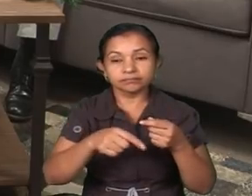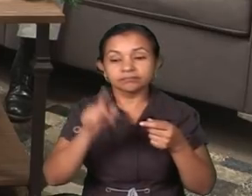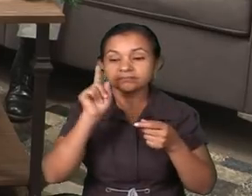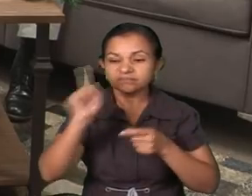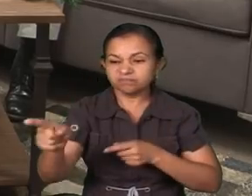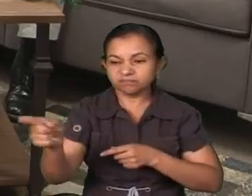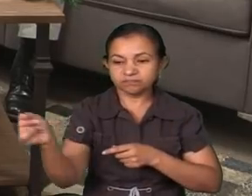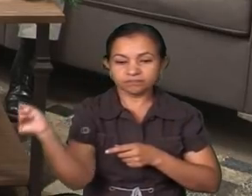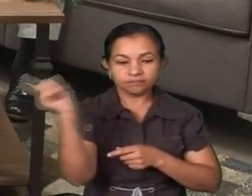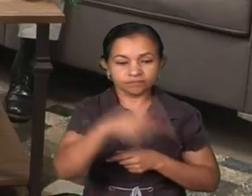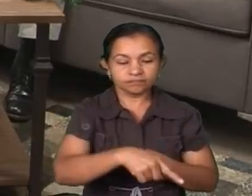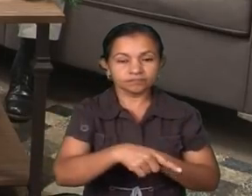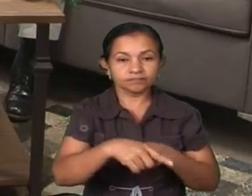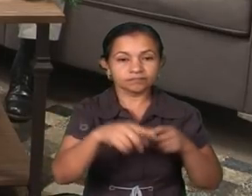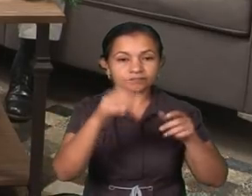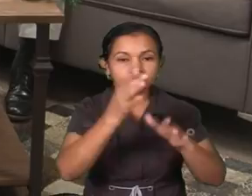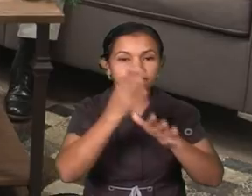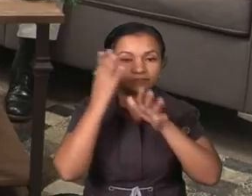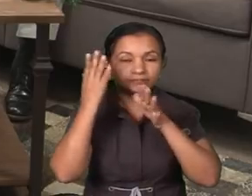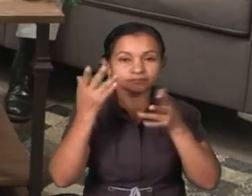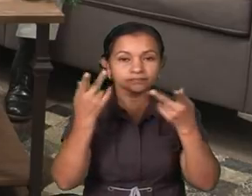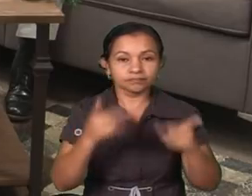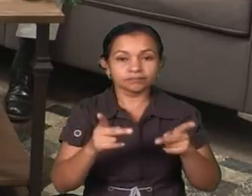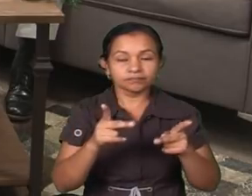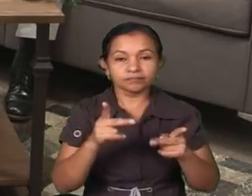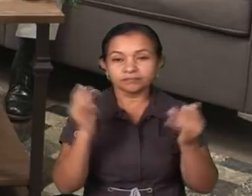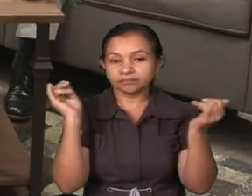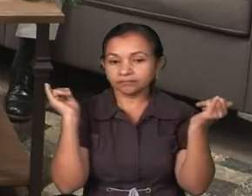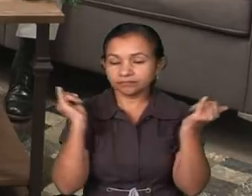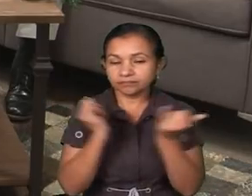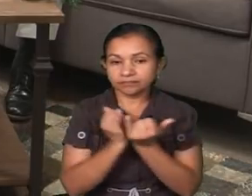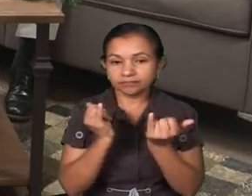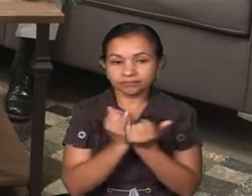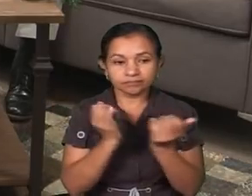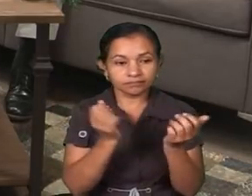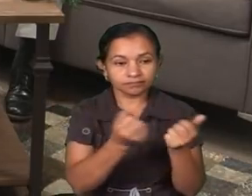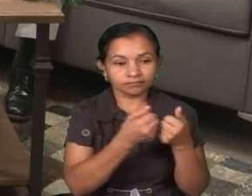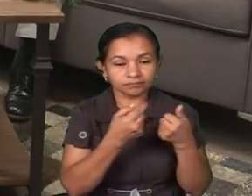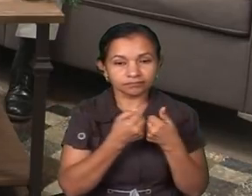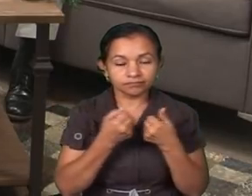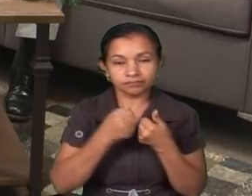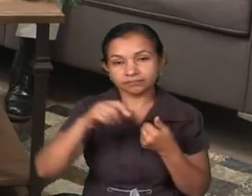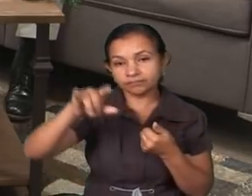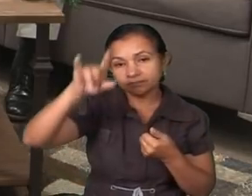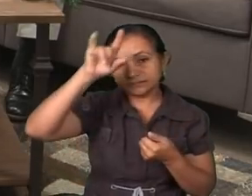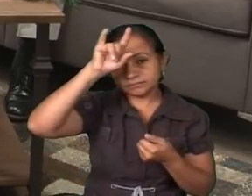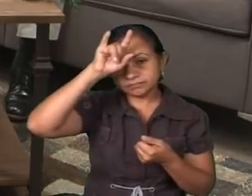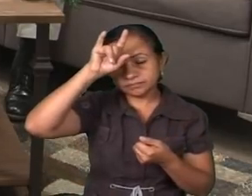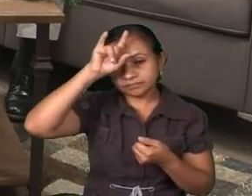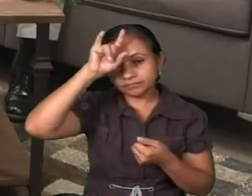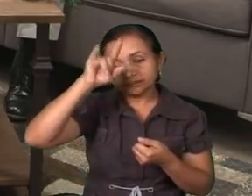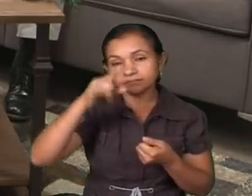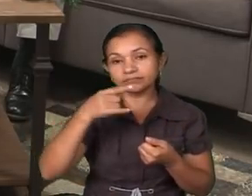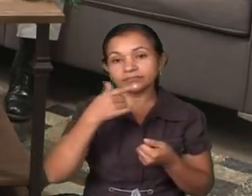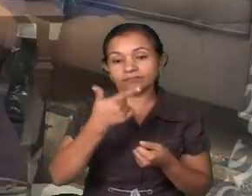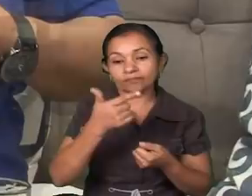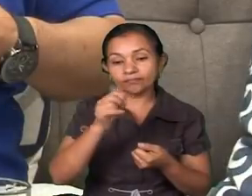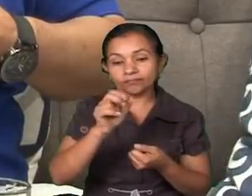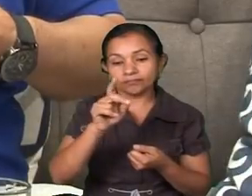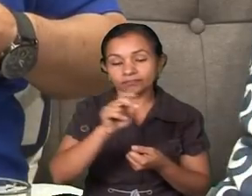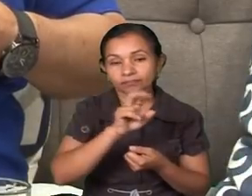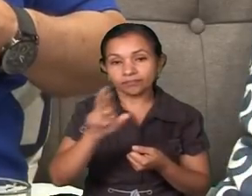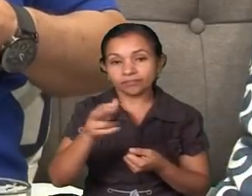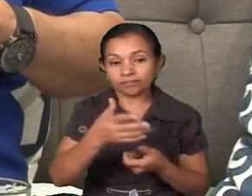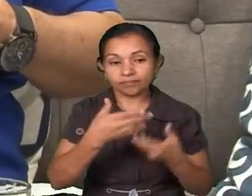Sur. Pero en San Juan del Sur también se puso a pelear con Satanás. Y me decía Gaspar García